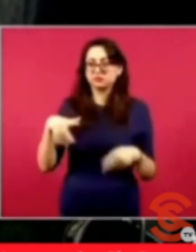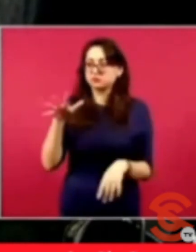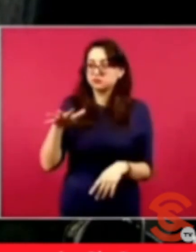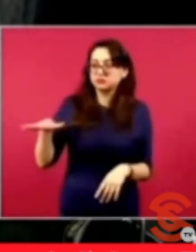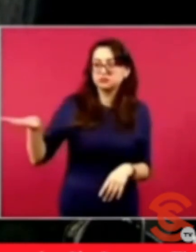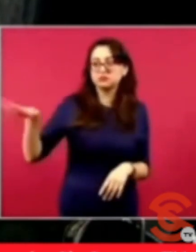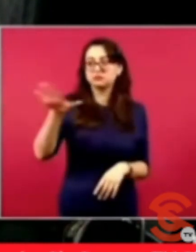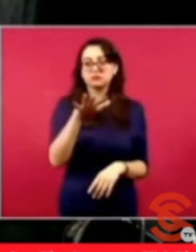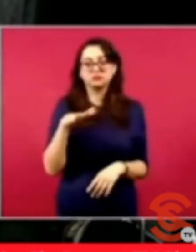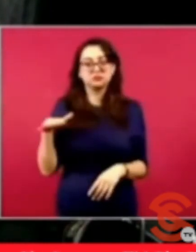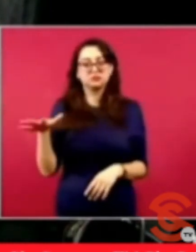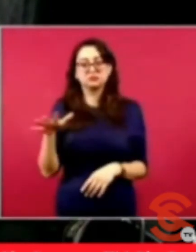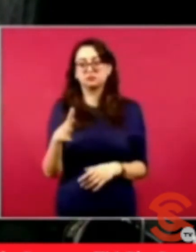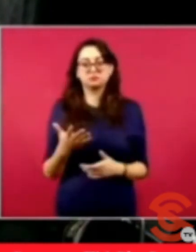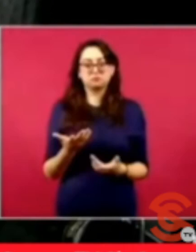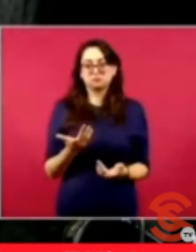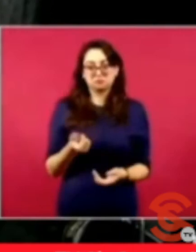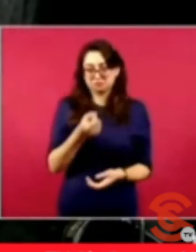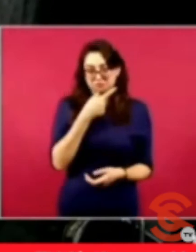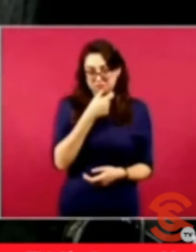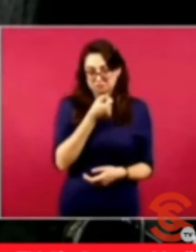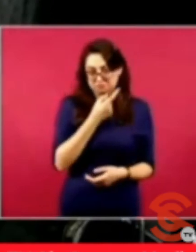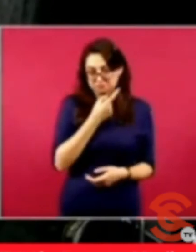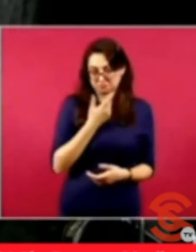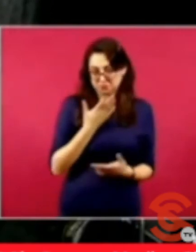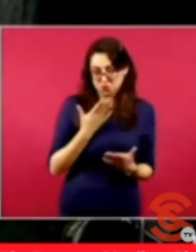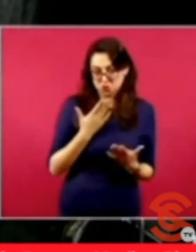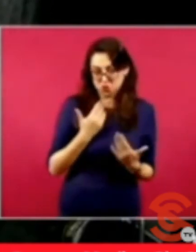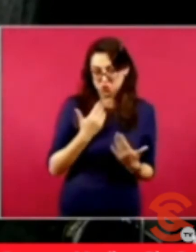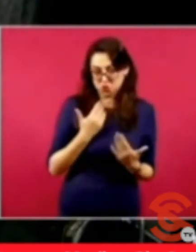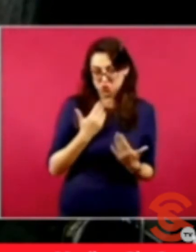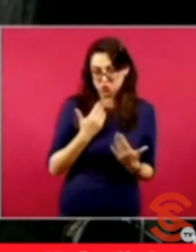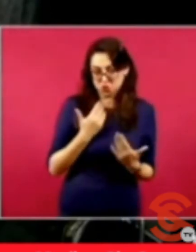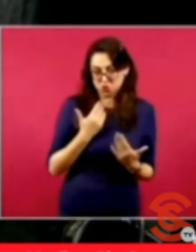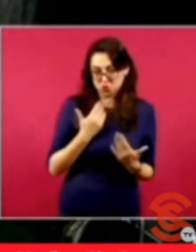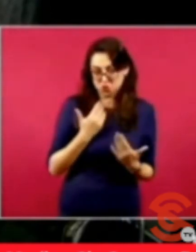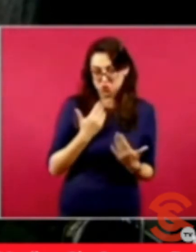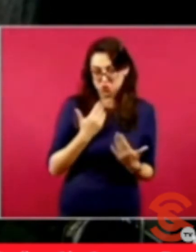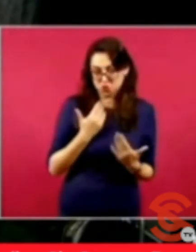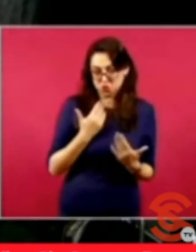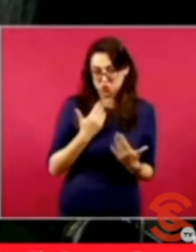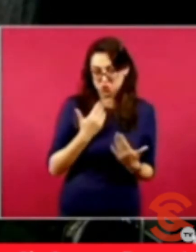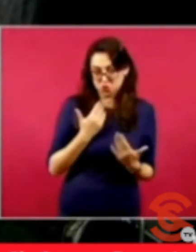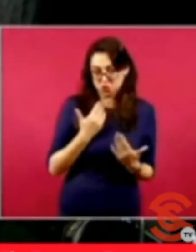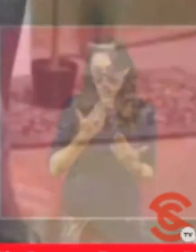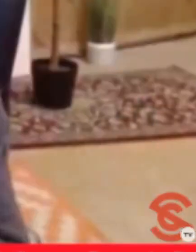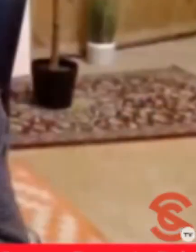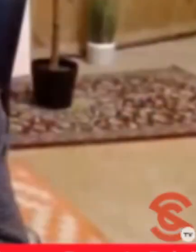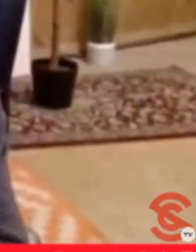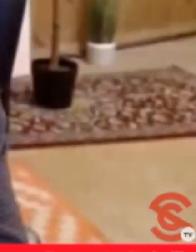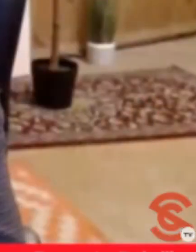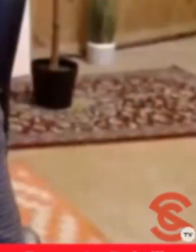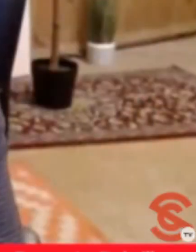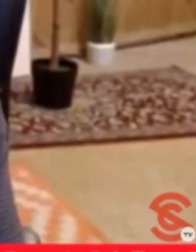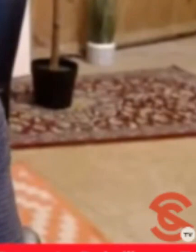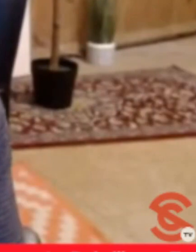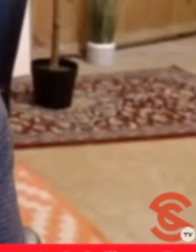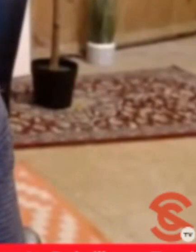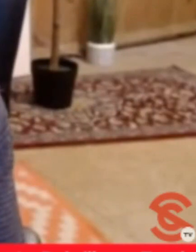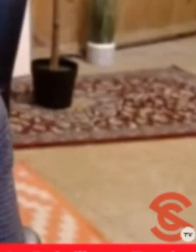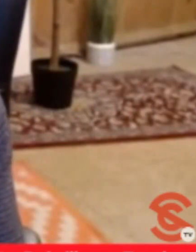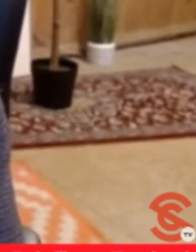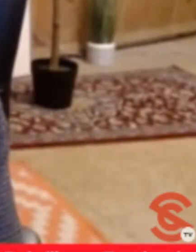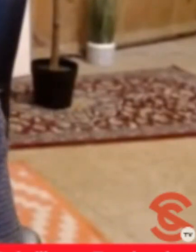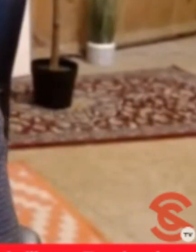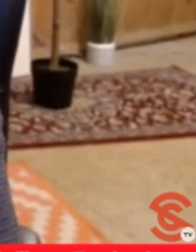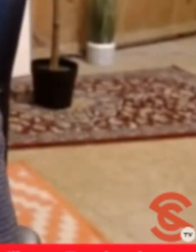pero son millones de personas las que no han recibido. Pongámosle pausa, ¿eh? Quédese con ese dato que acaba de dar Erika Hernández. Dice 10 millones